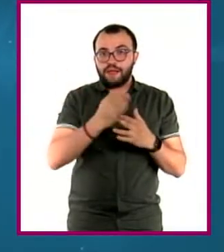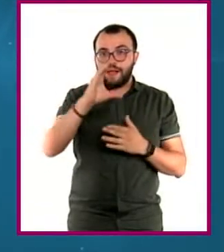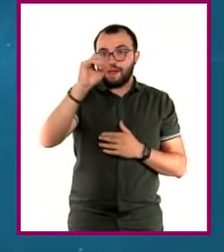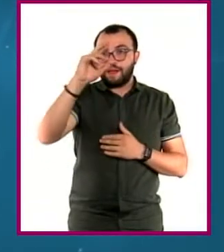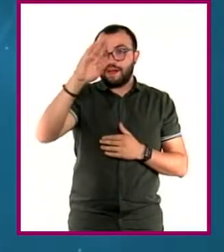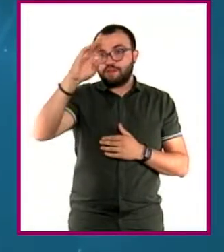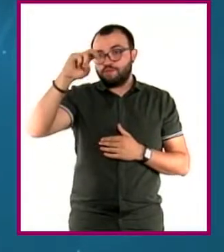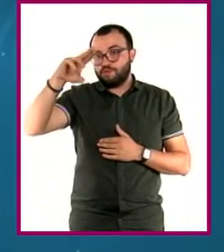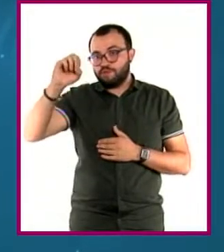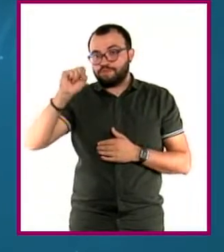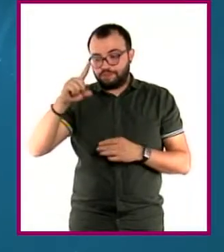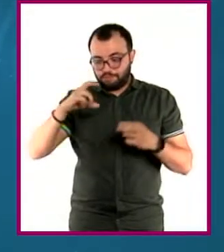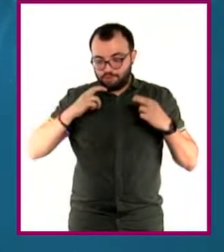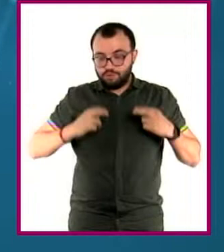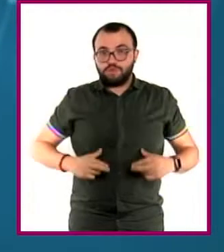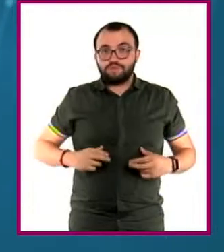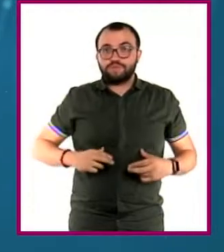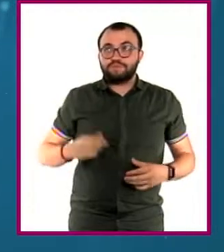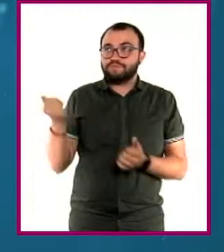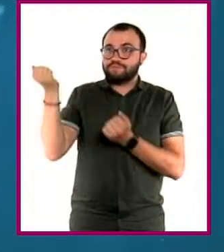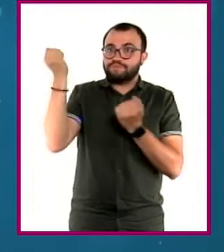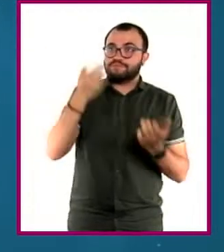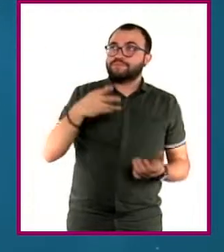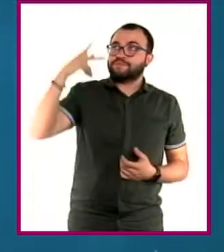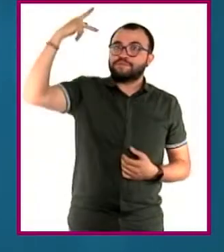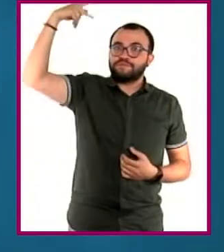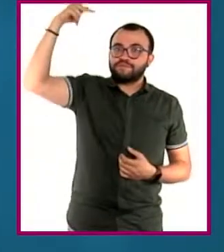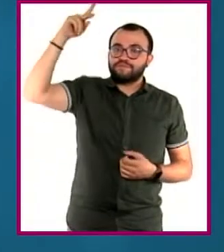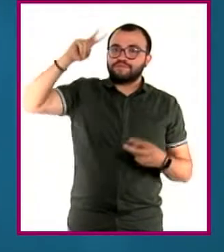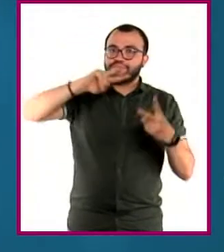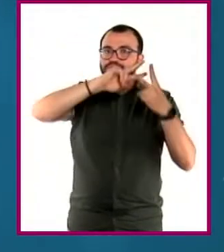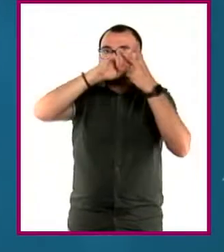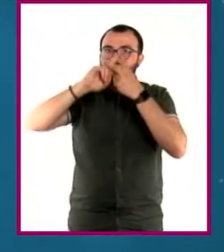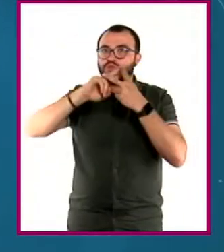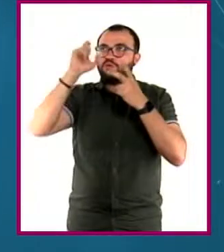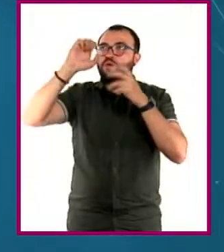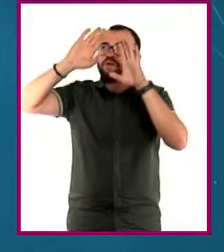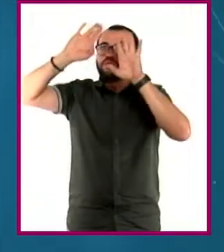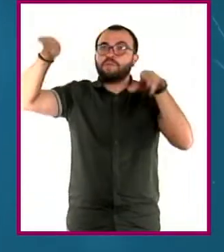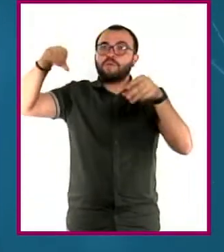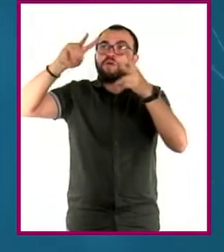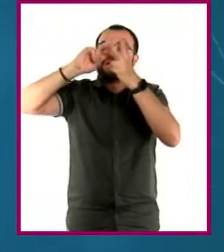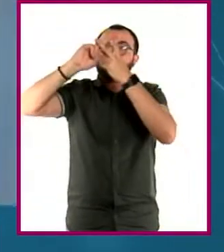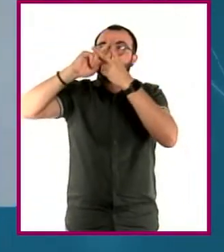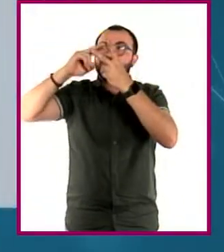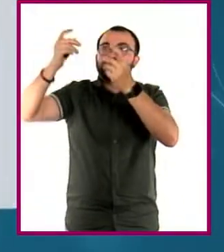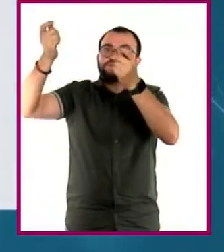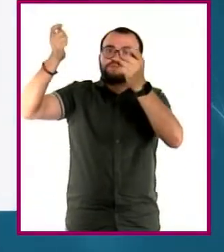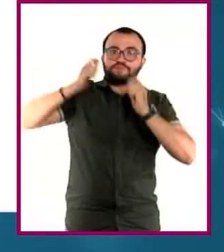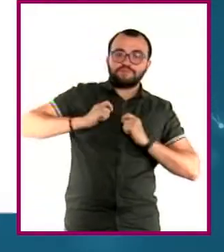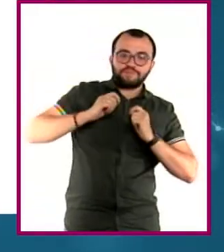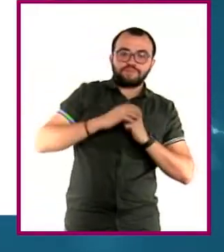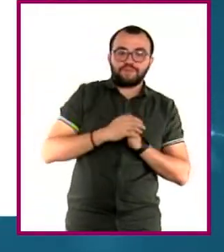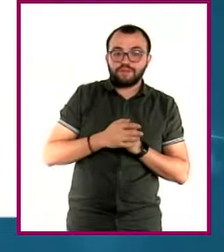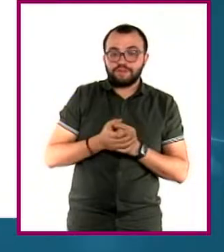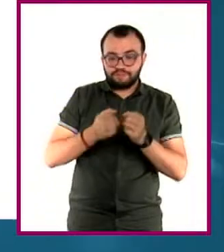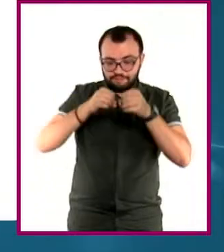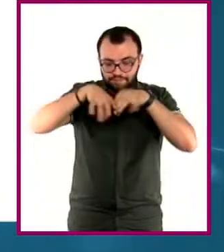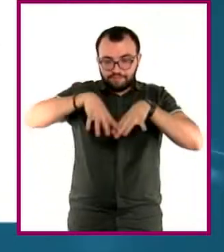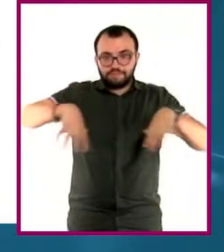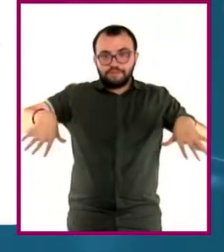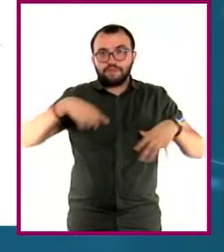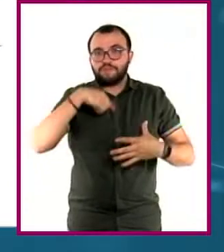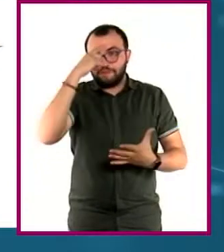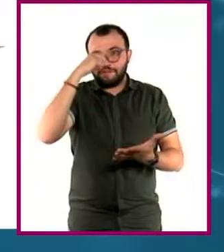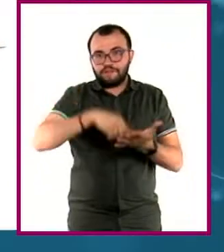en nuestro cuerpo es proveniente de nebulosas, que aparecieron al morir algunas estrellas. Así que en nuestro árbol genealógico